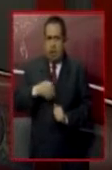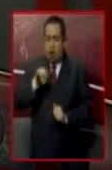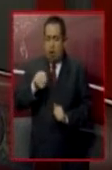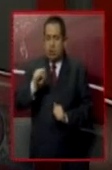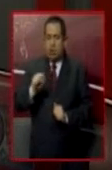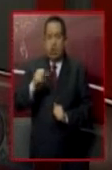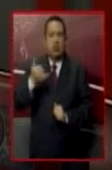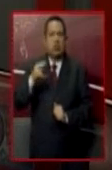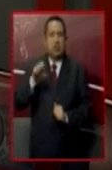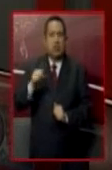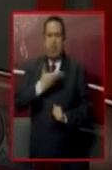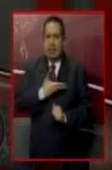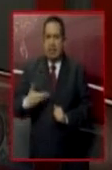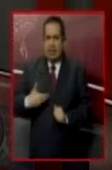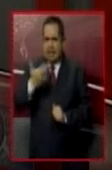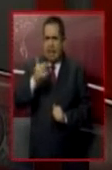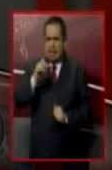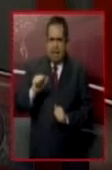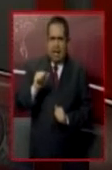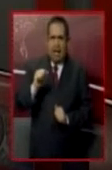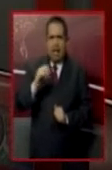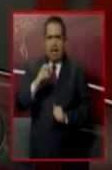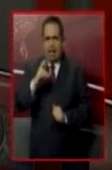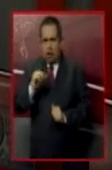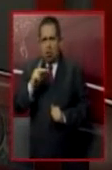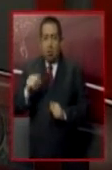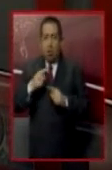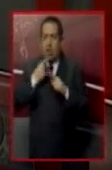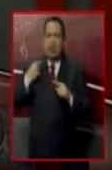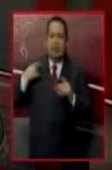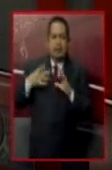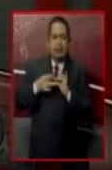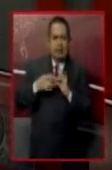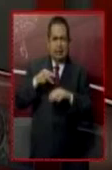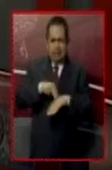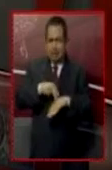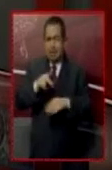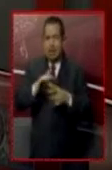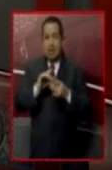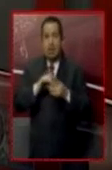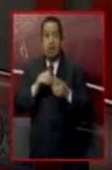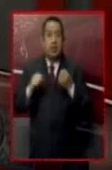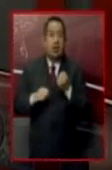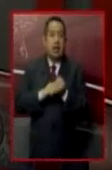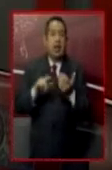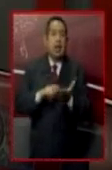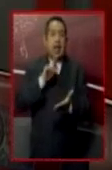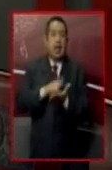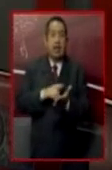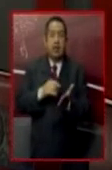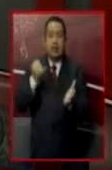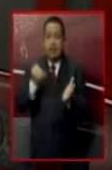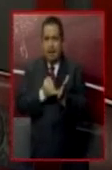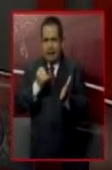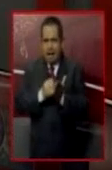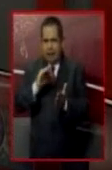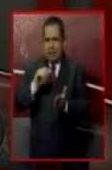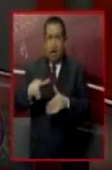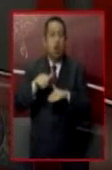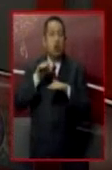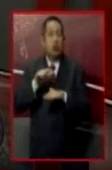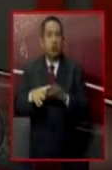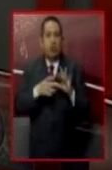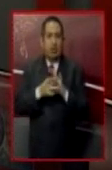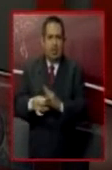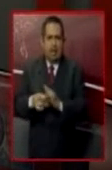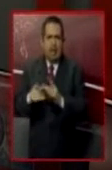Yunes, presidente de la Comisión de Hacienda y Crédito Público, como veíamos, explicó en tribuna el fundamento del dictamen de la miscelánea fiscal en lo relativo al